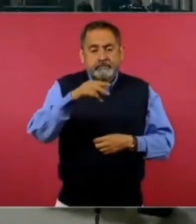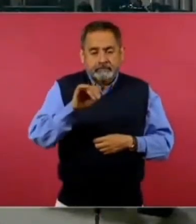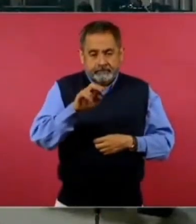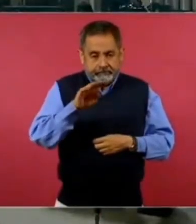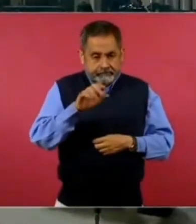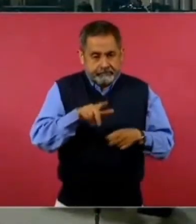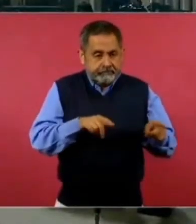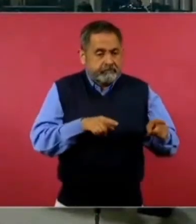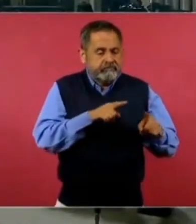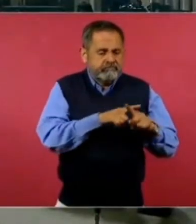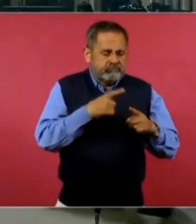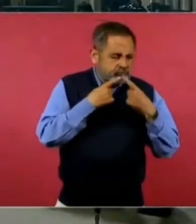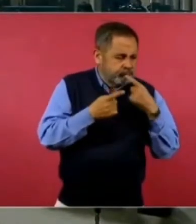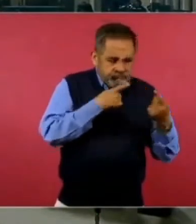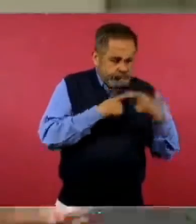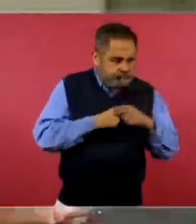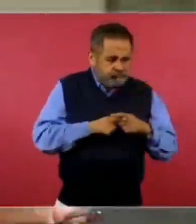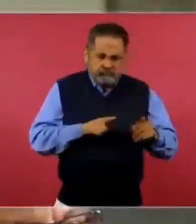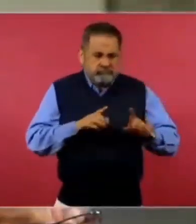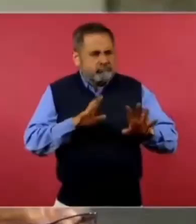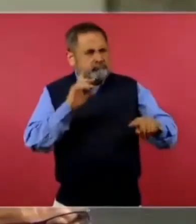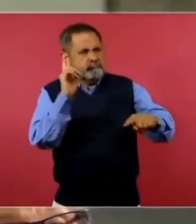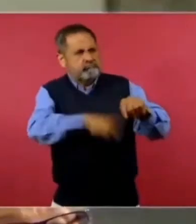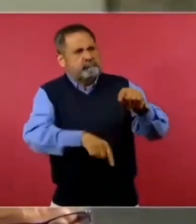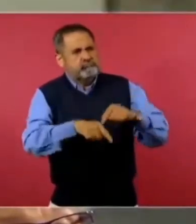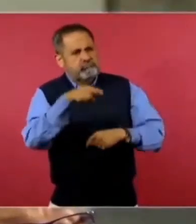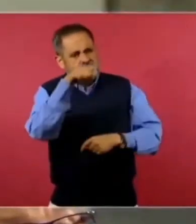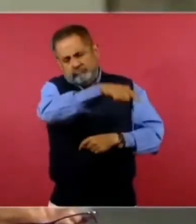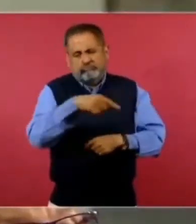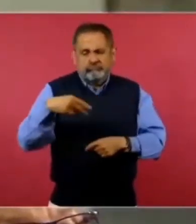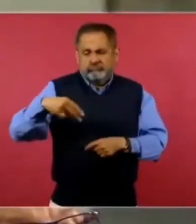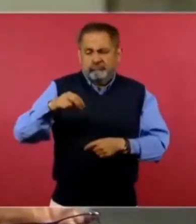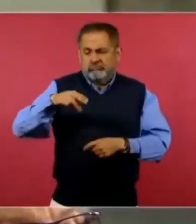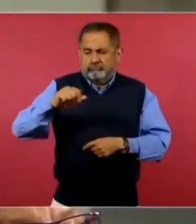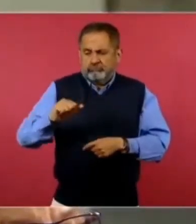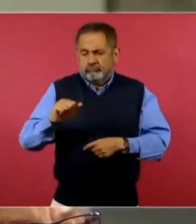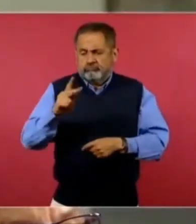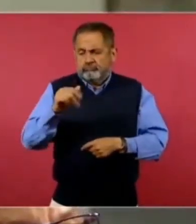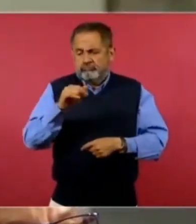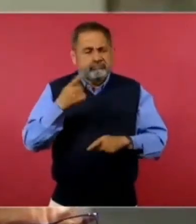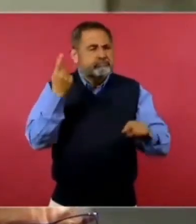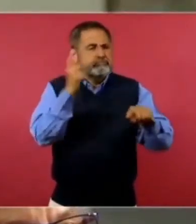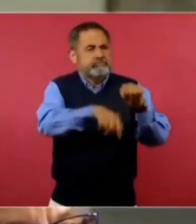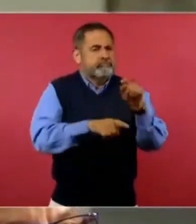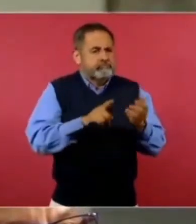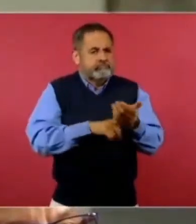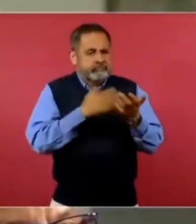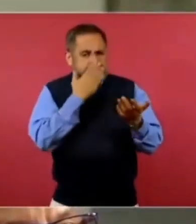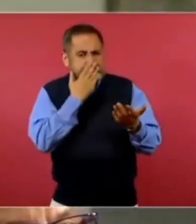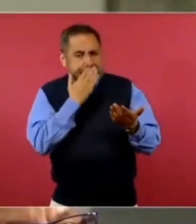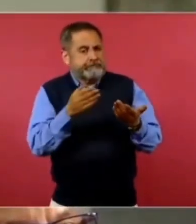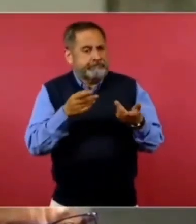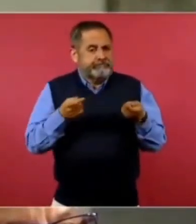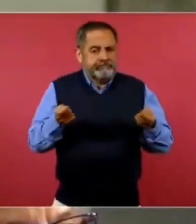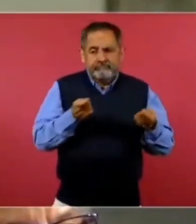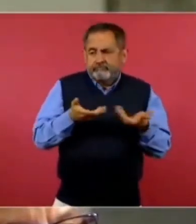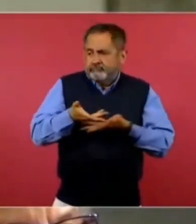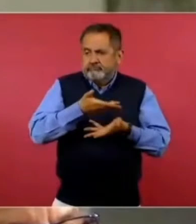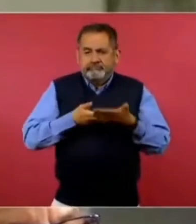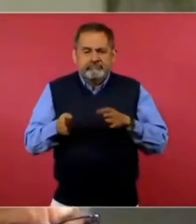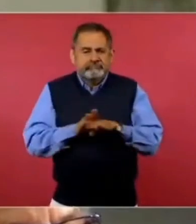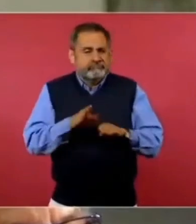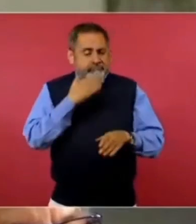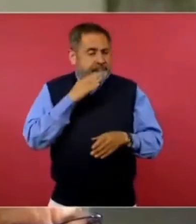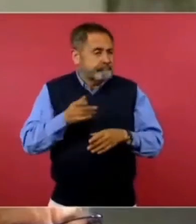pidió la cabeza de Norma Piña argumentando que ella no es una buena